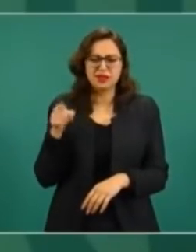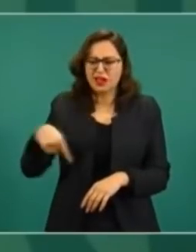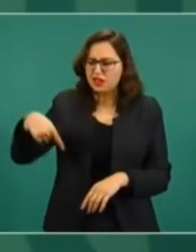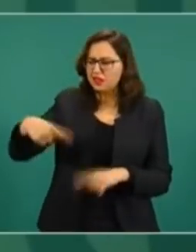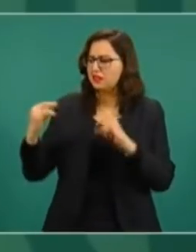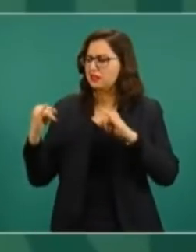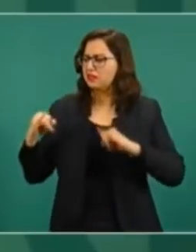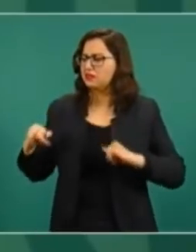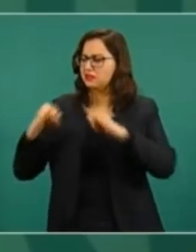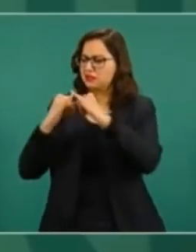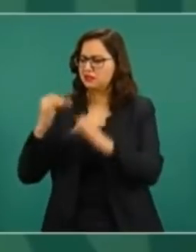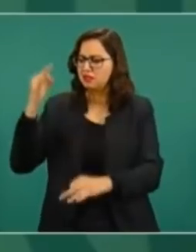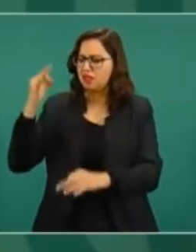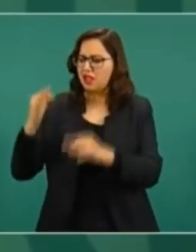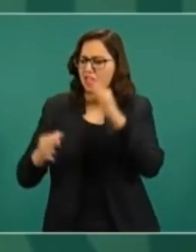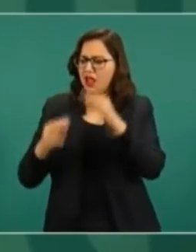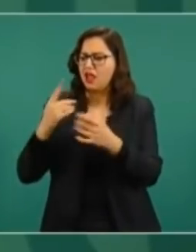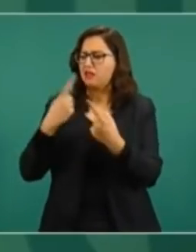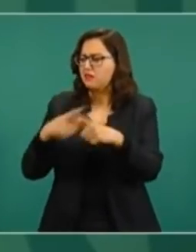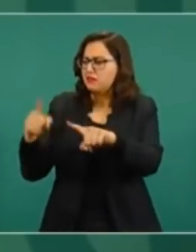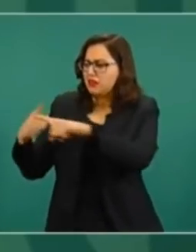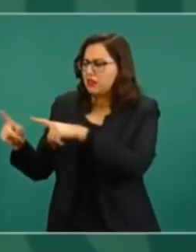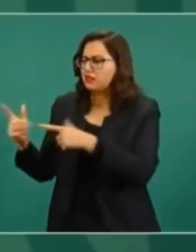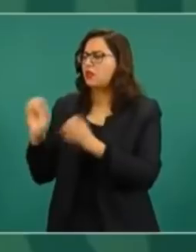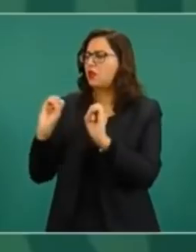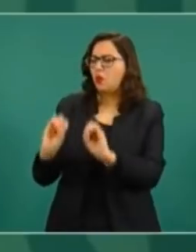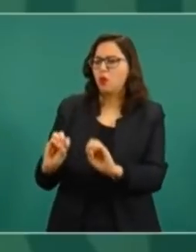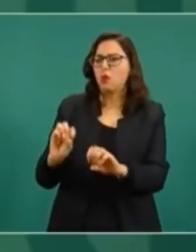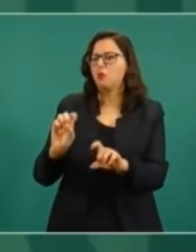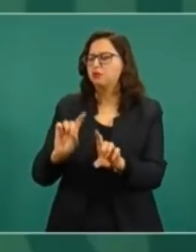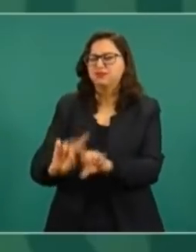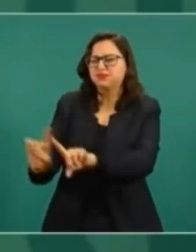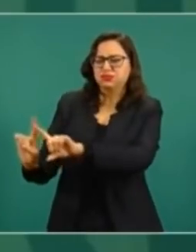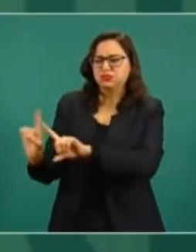mal. Me refiero a los embajadores de Estados Unidos.